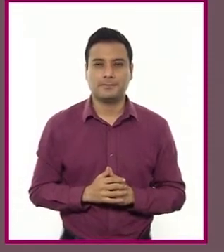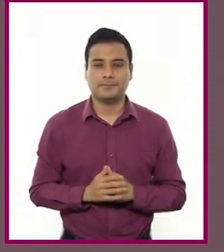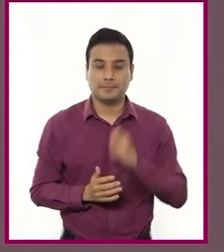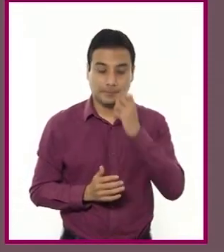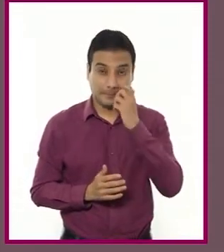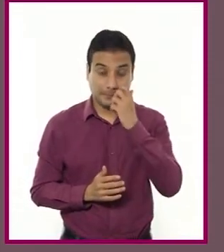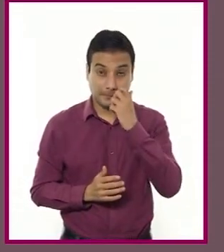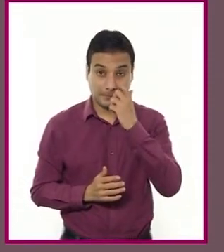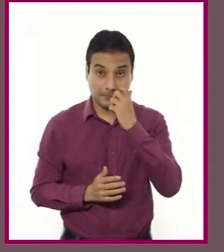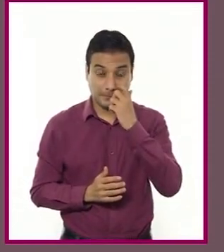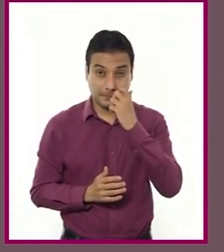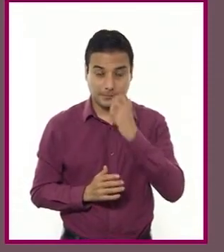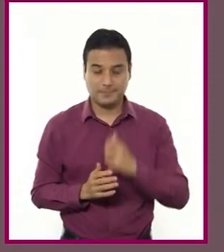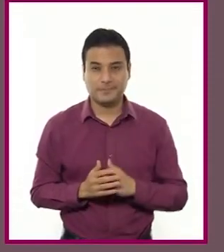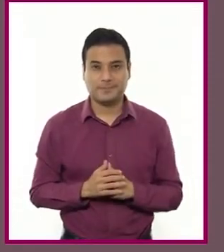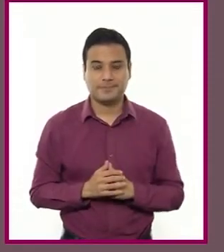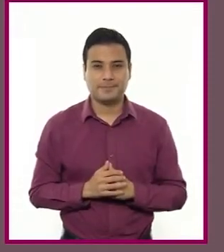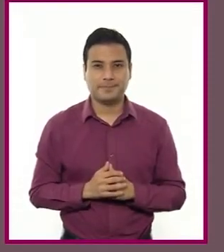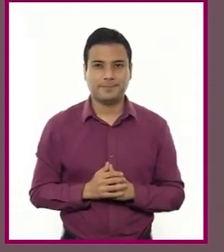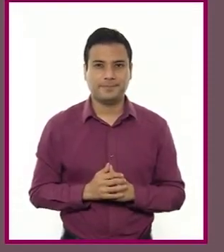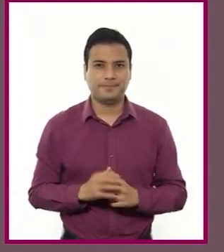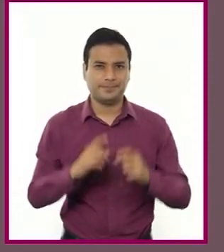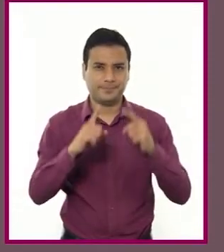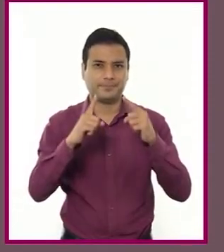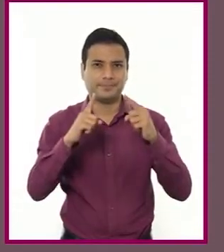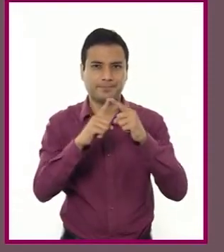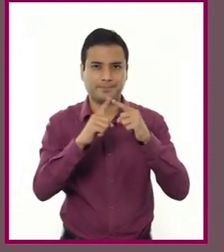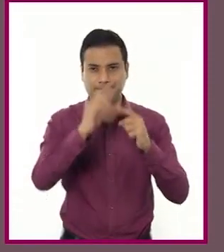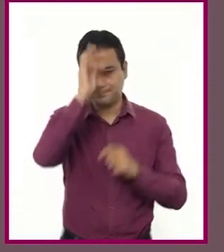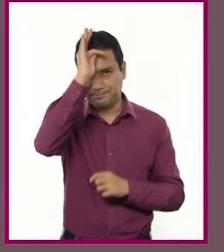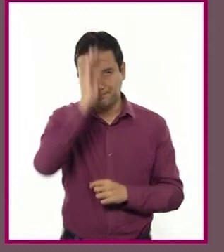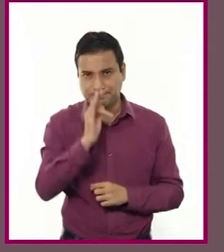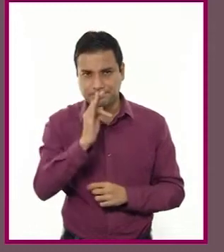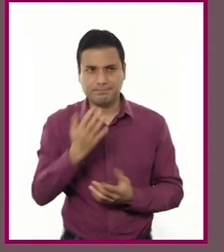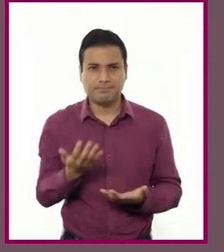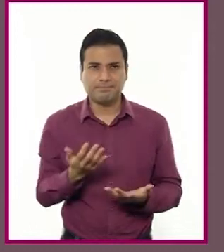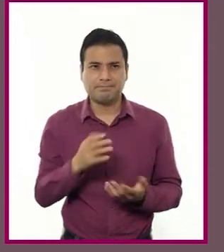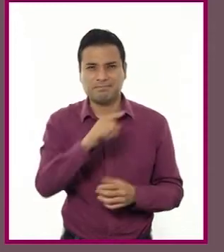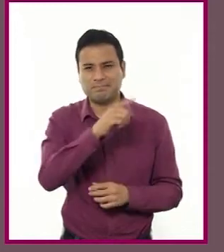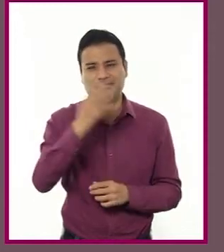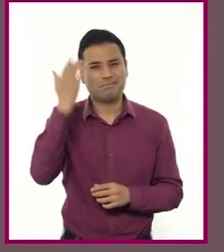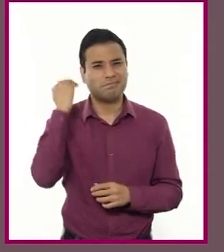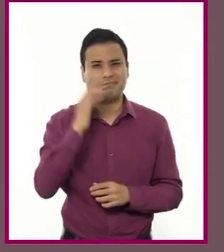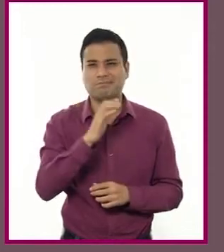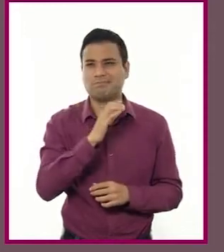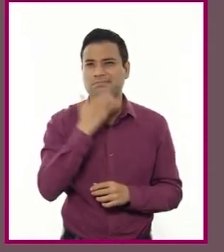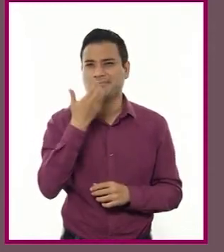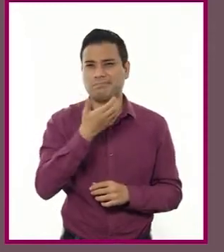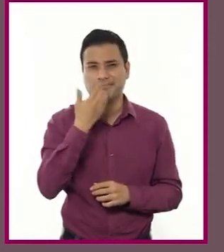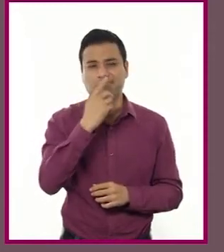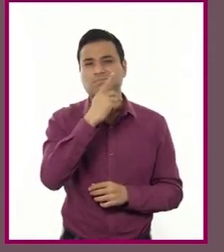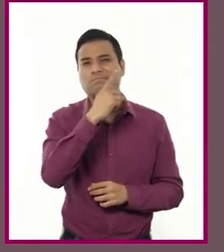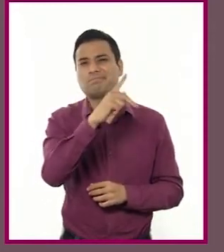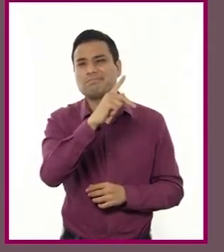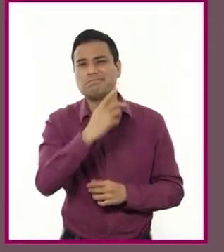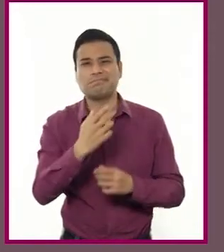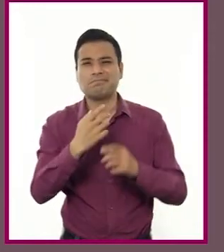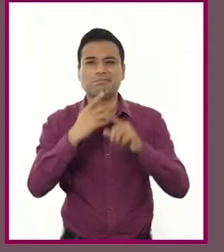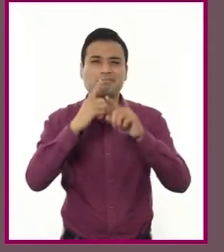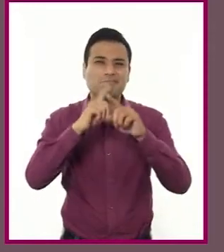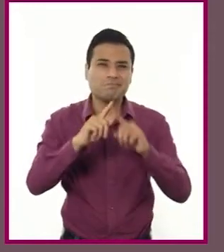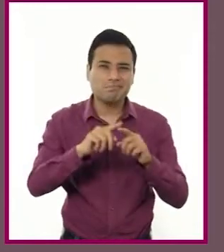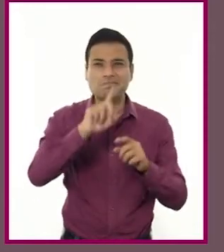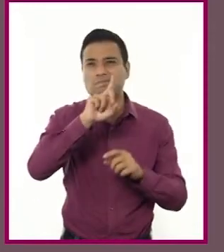Solían tener ellos los principales templos de sus ídolos en tiempos de su infidelidad y pareció convenir que donde